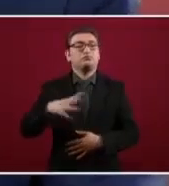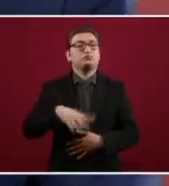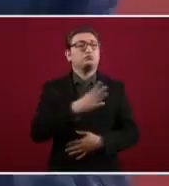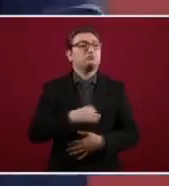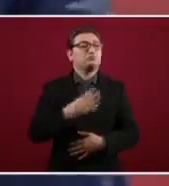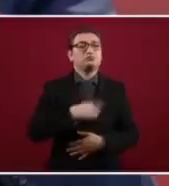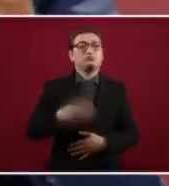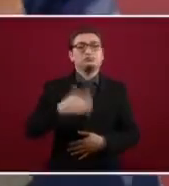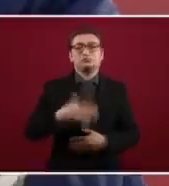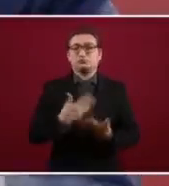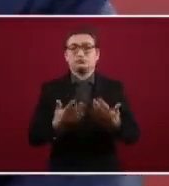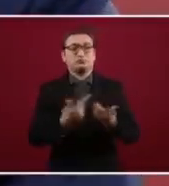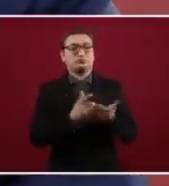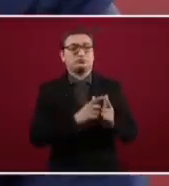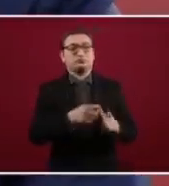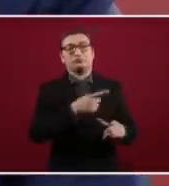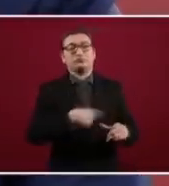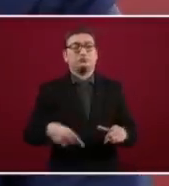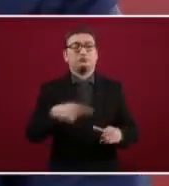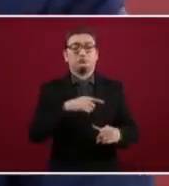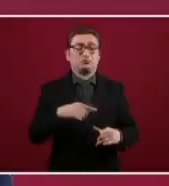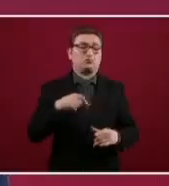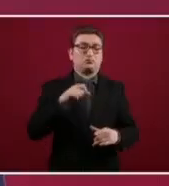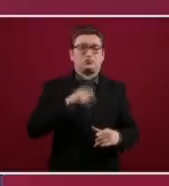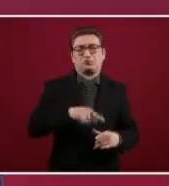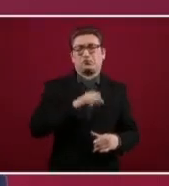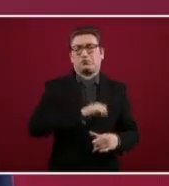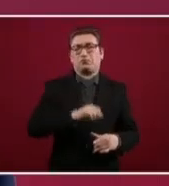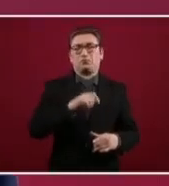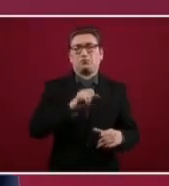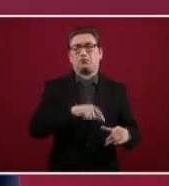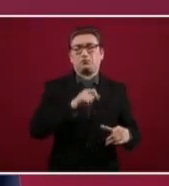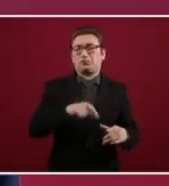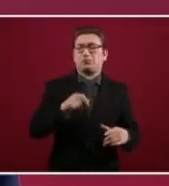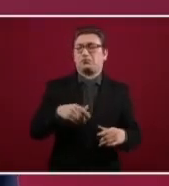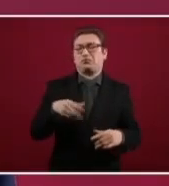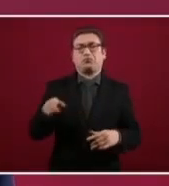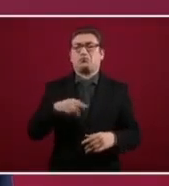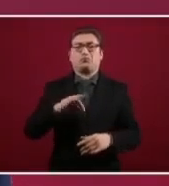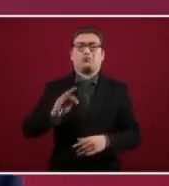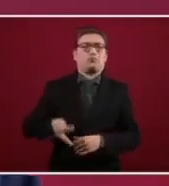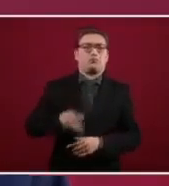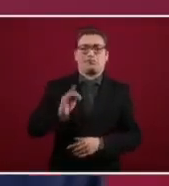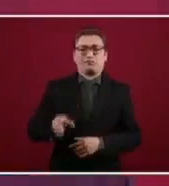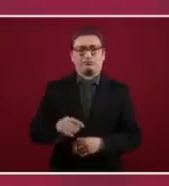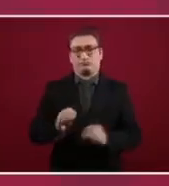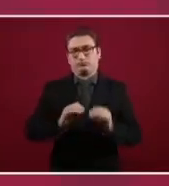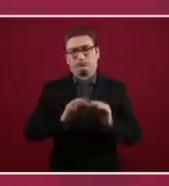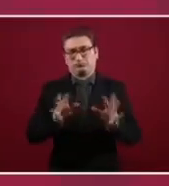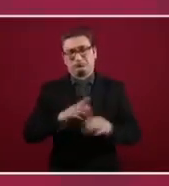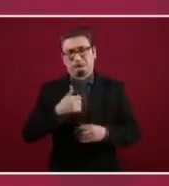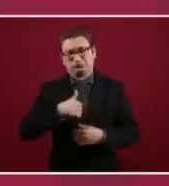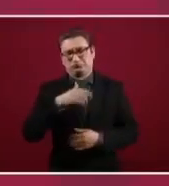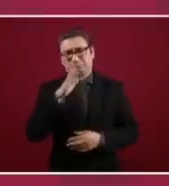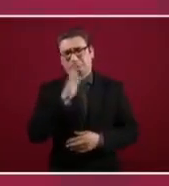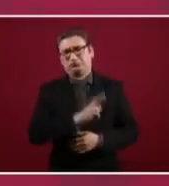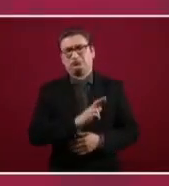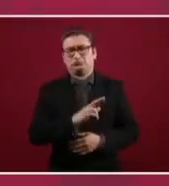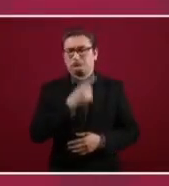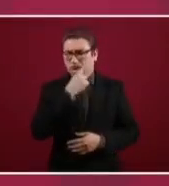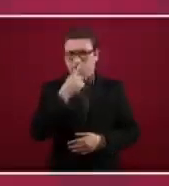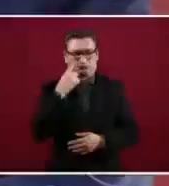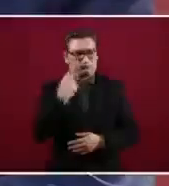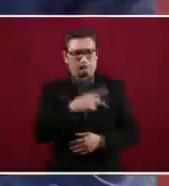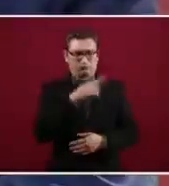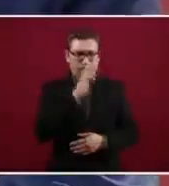el conservadurismo nuestra de acuerdo pues claro que respeto su punto